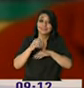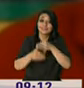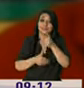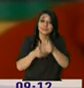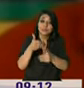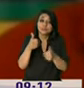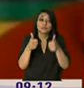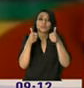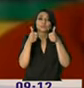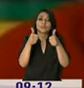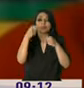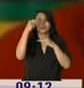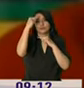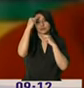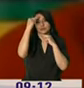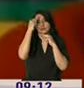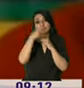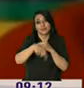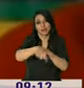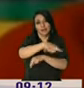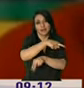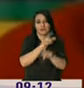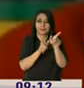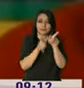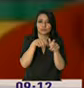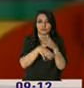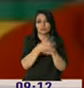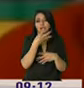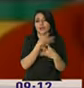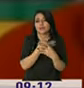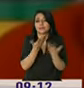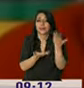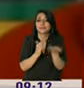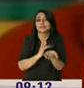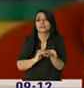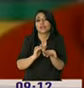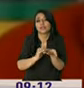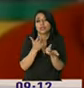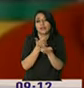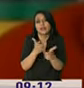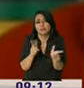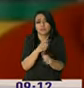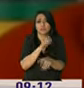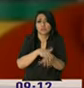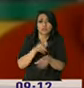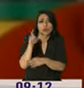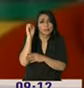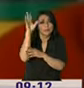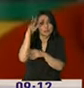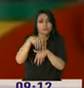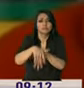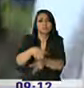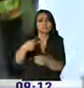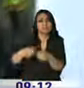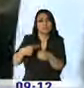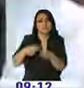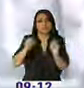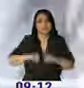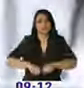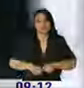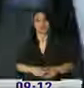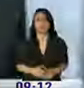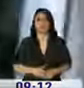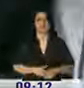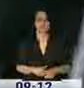días tendrá una buena noticia para quienes están detenidos por su opinión o participar en manifestaciones. Desde la provincia